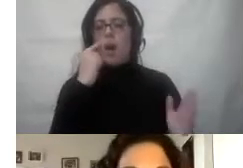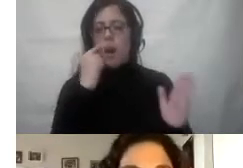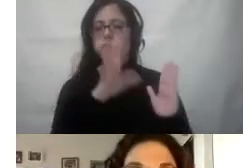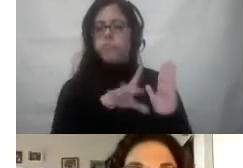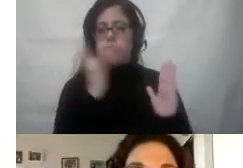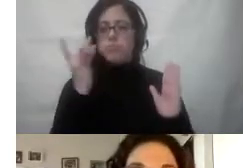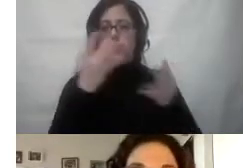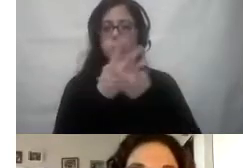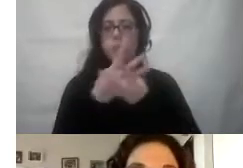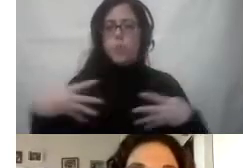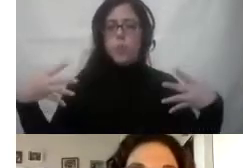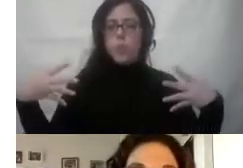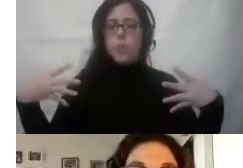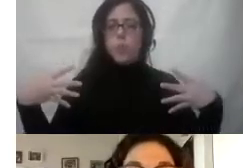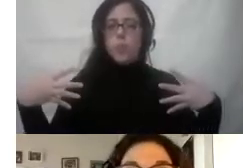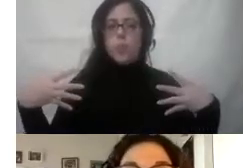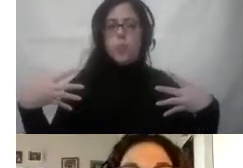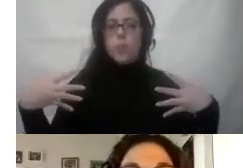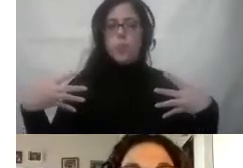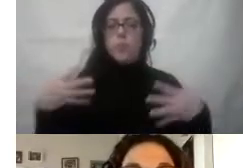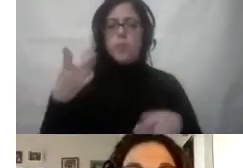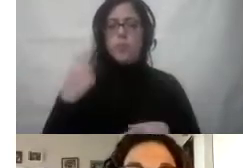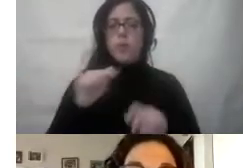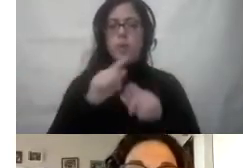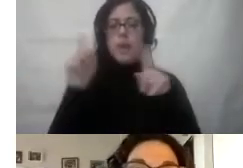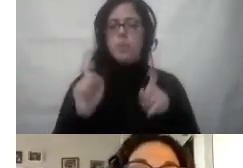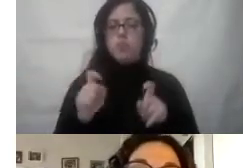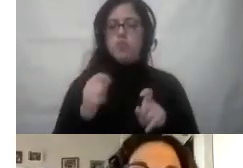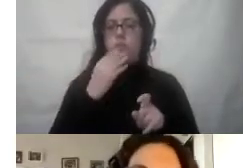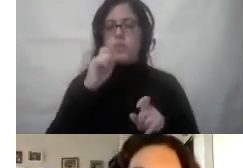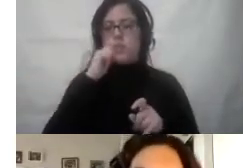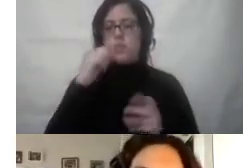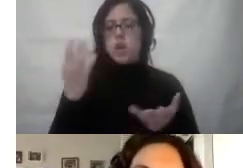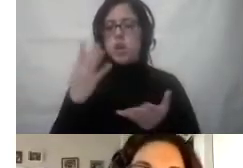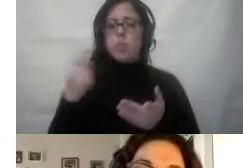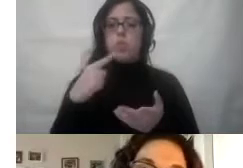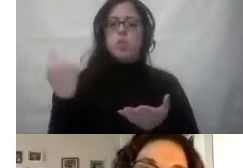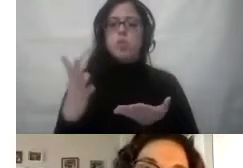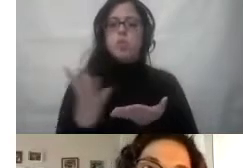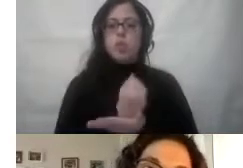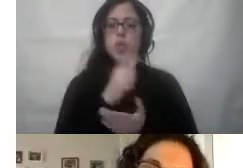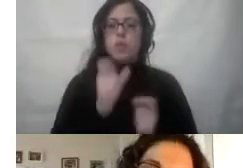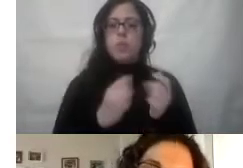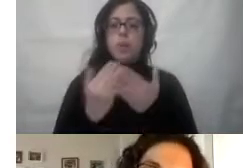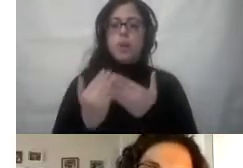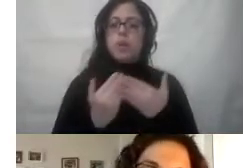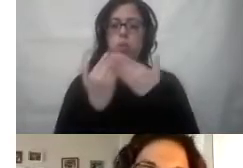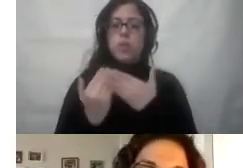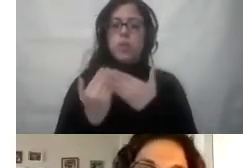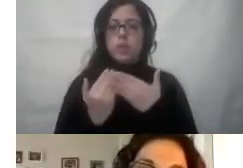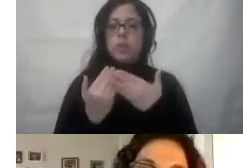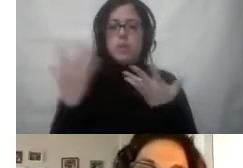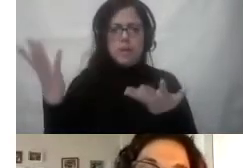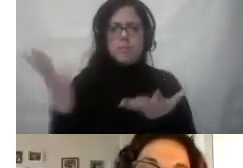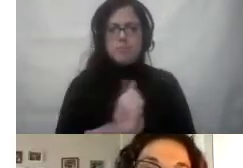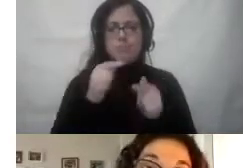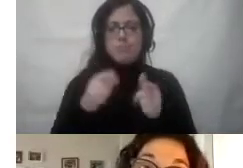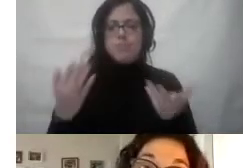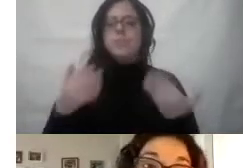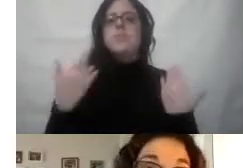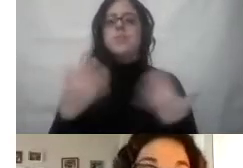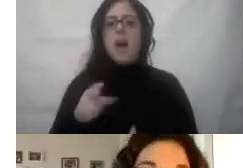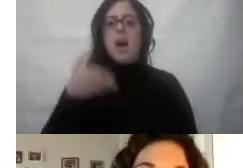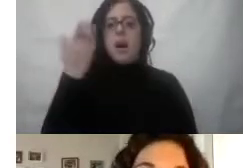currículum. Pero la pregunta es, bueno, pero ¿cómo logramos que nuestros estudiantes alcancen ese desarrollo? Porque nosotros tuvimos que ir